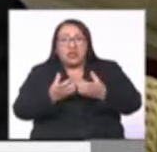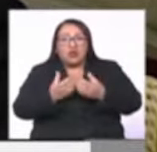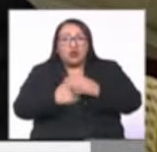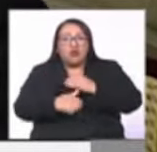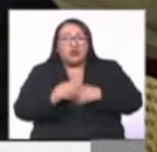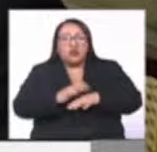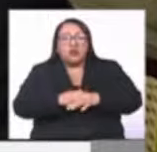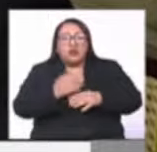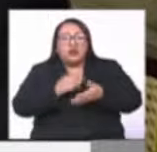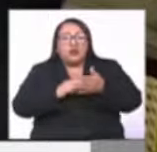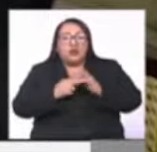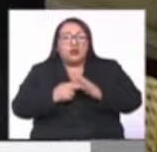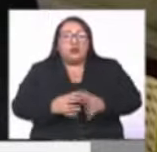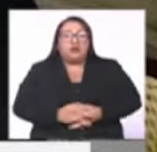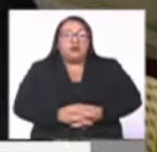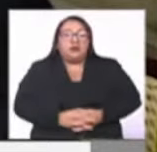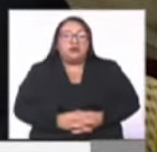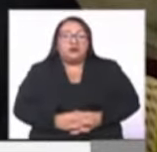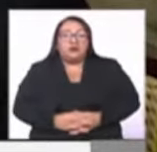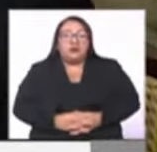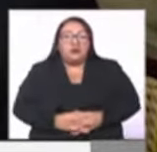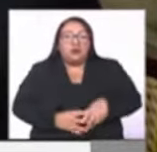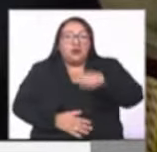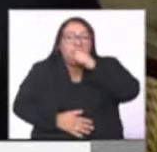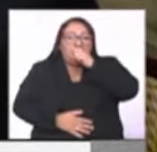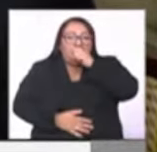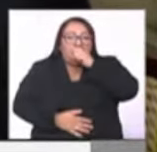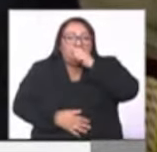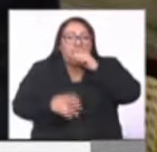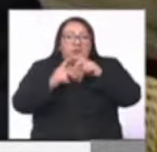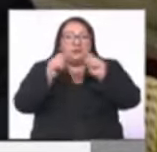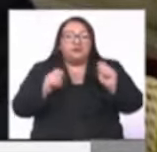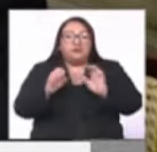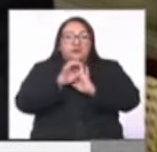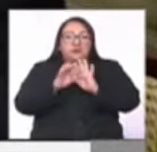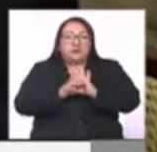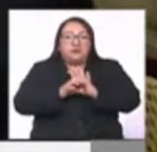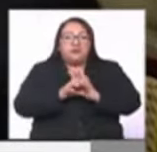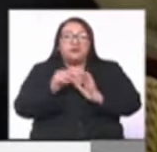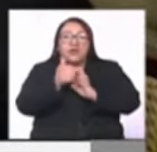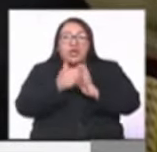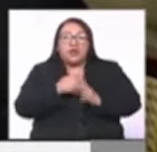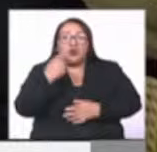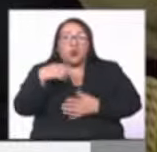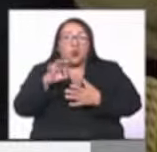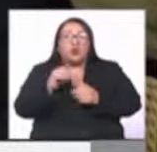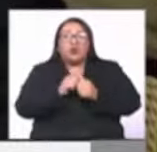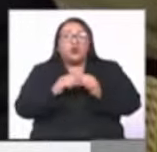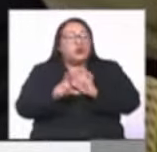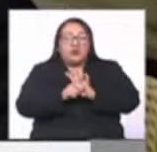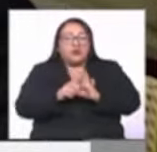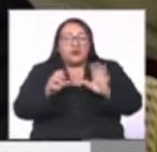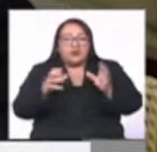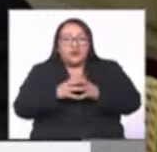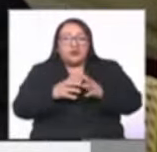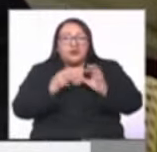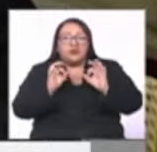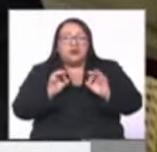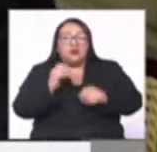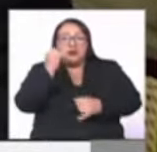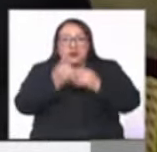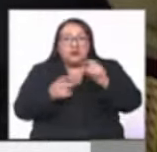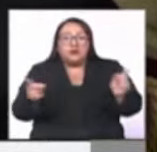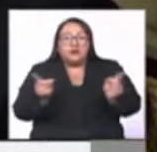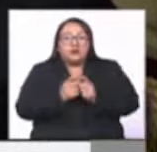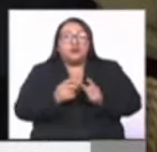el sentido y el alcance de un artículo constitucional o de un artículo de una ley la propia conclusión